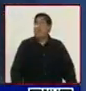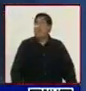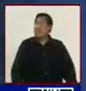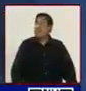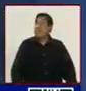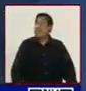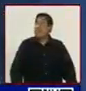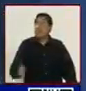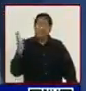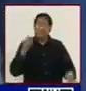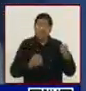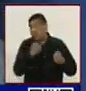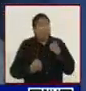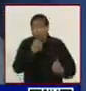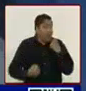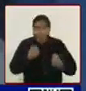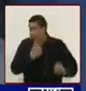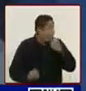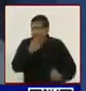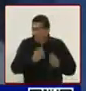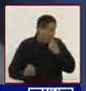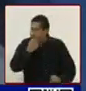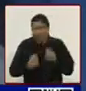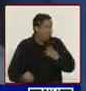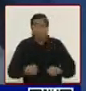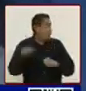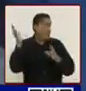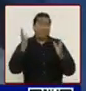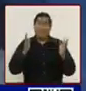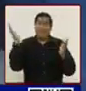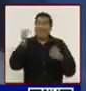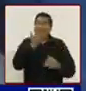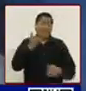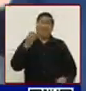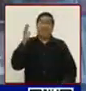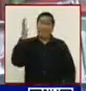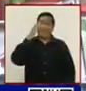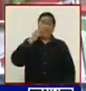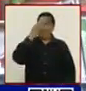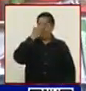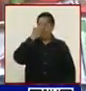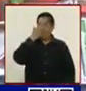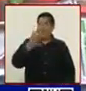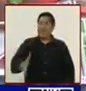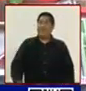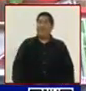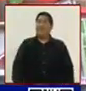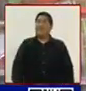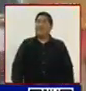Dale, chavito, reacciona, Kiko también reacciona, aquí pelean, se sacan la mugre.